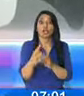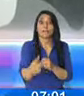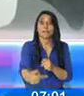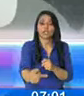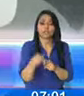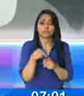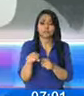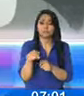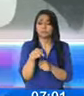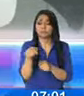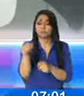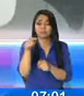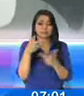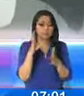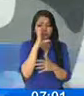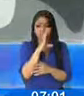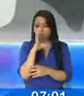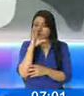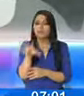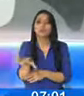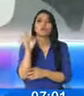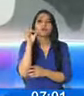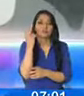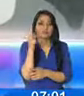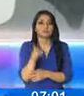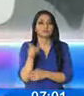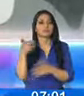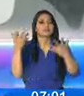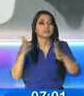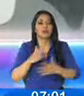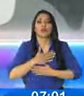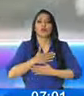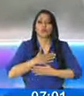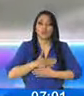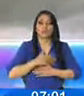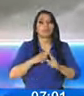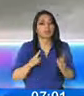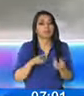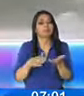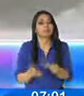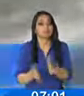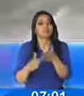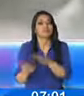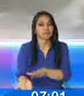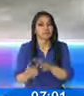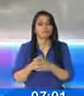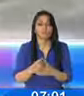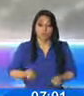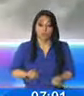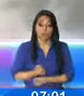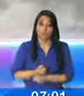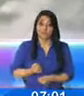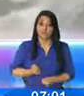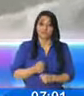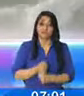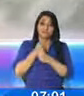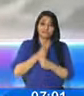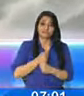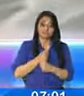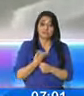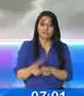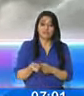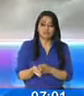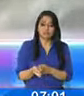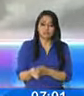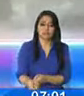rastros de las personas se les encuentra a las dos a las dos cadáveres ya utilizando cuerdas y con las medidas de seguridad del caso